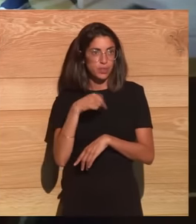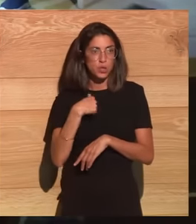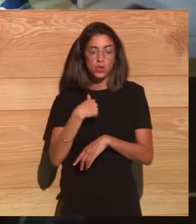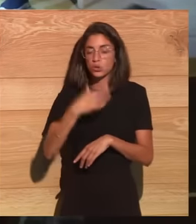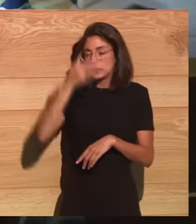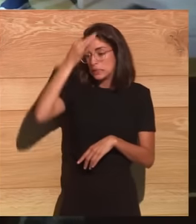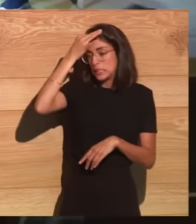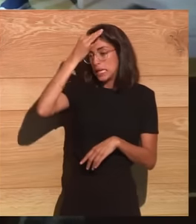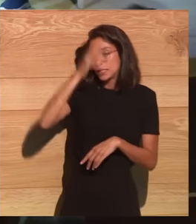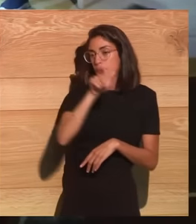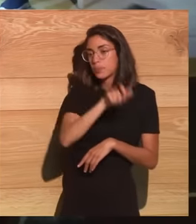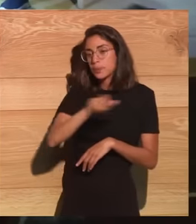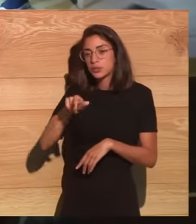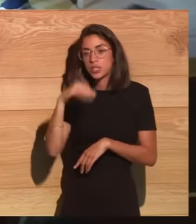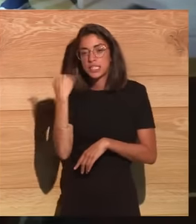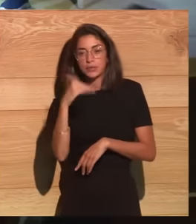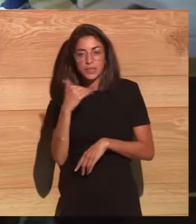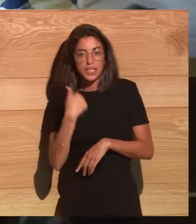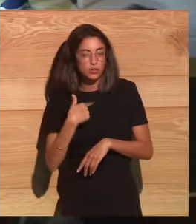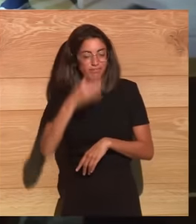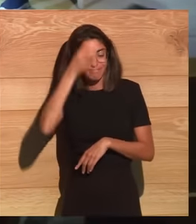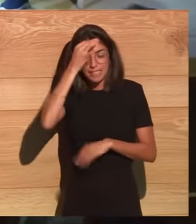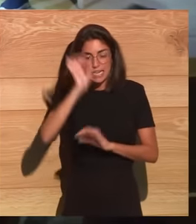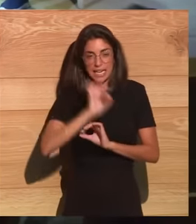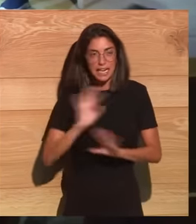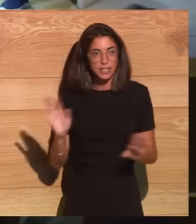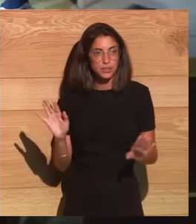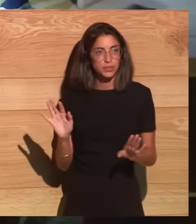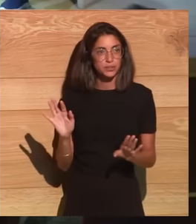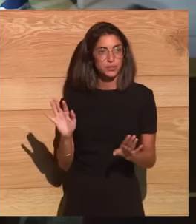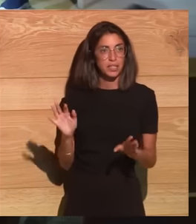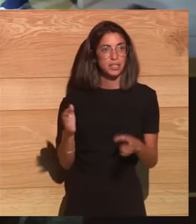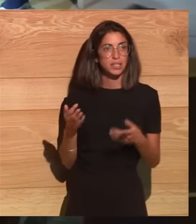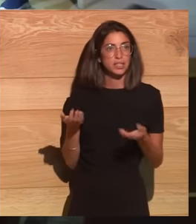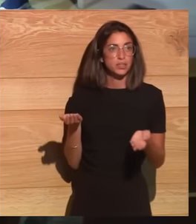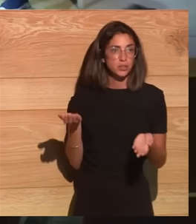gente enfadada. Es esa pasión que te hace dar botecitos. Sí, y yo